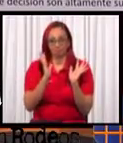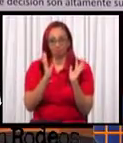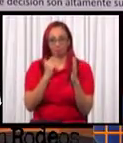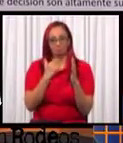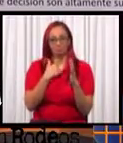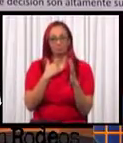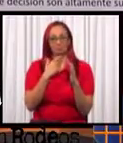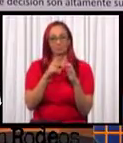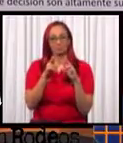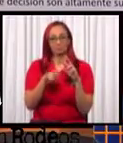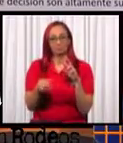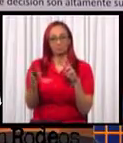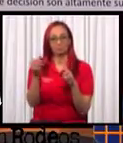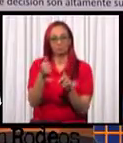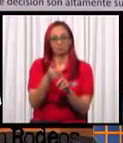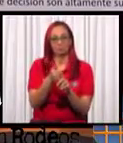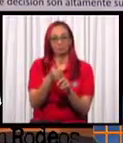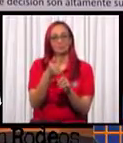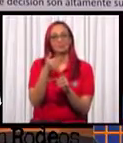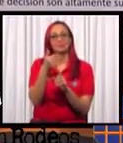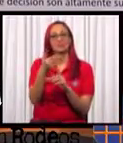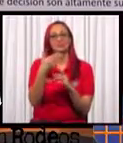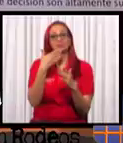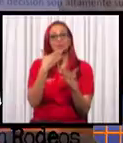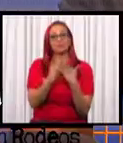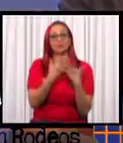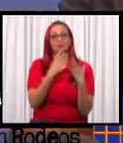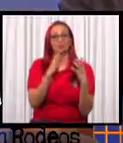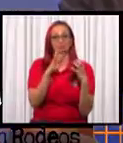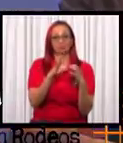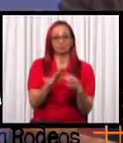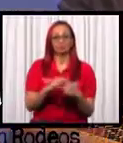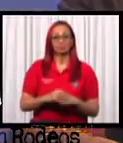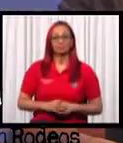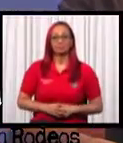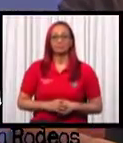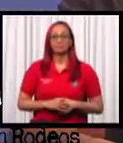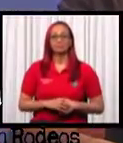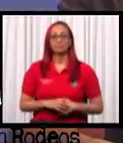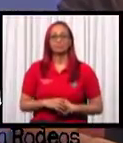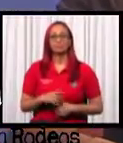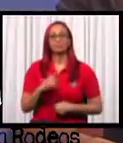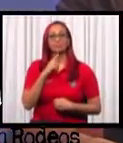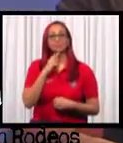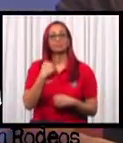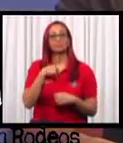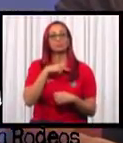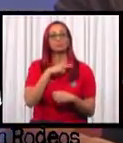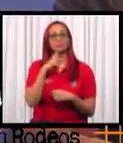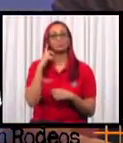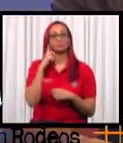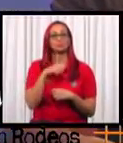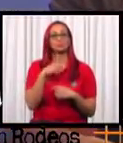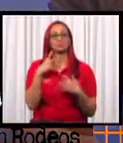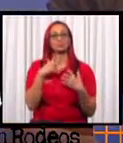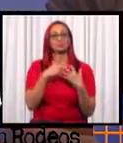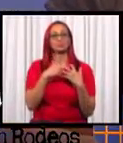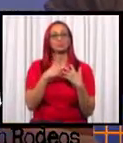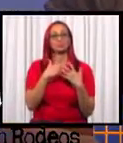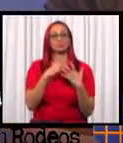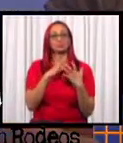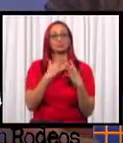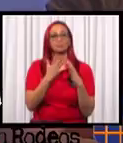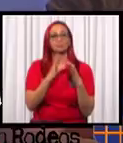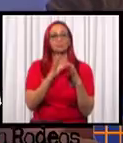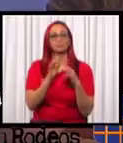desventaja ahí. Luego, pues, que es una adhesión, prácticamente aquí nosotros estamos obligados a pegarnos a lo que ellos